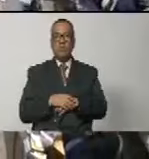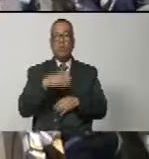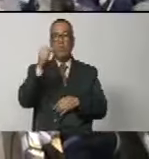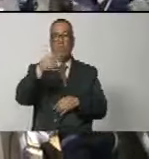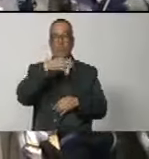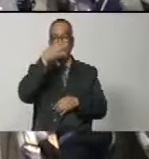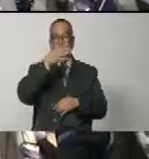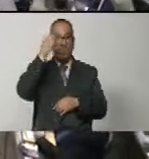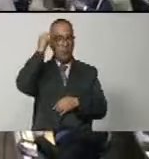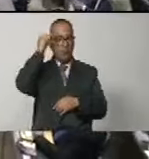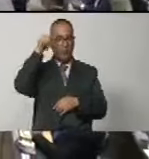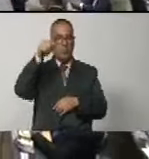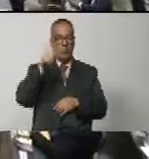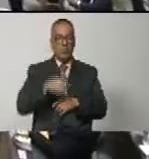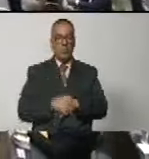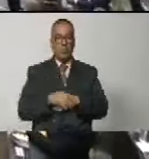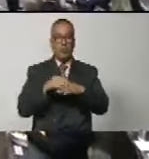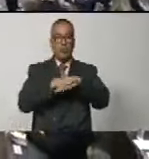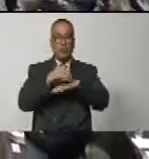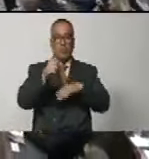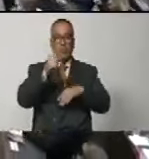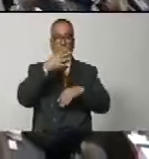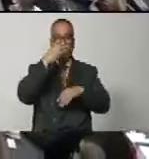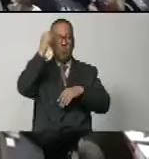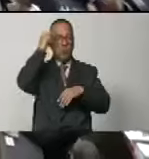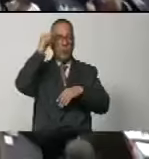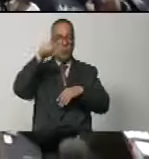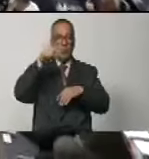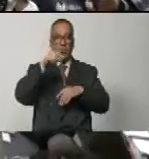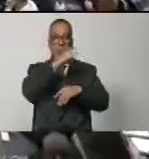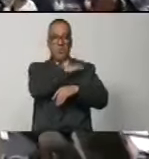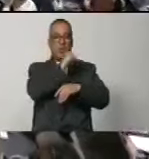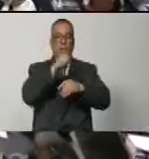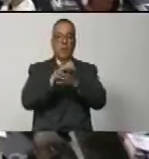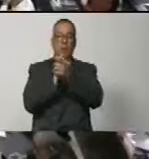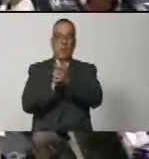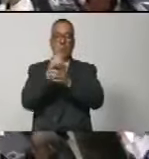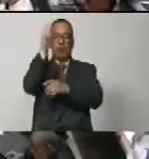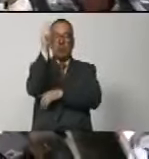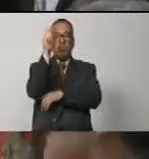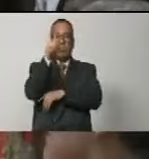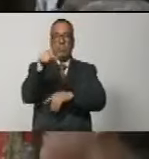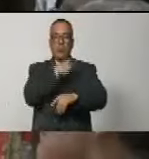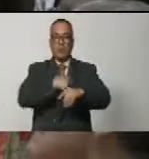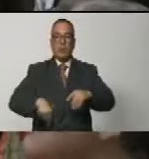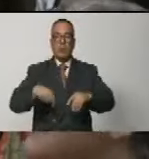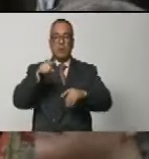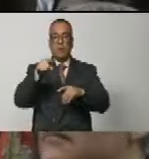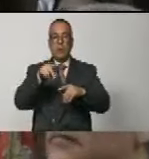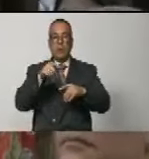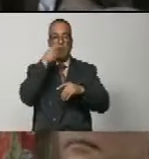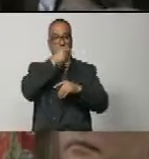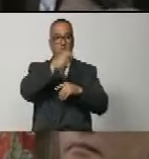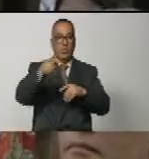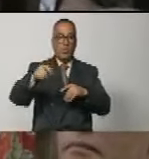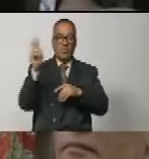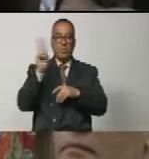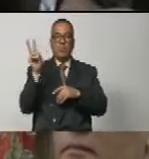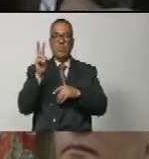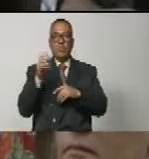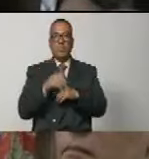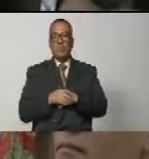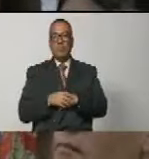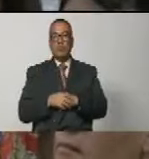Buenos días, presidente, junta directiva, compañeros diputados, diputadas, pueblo de